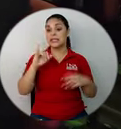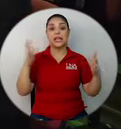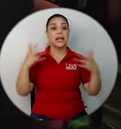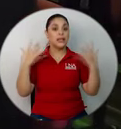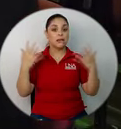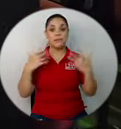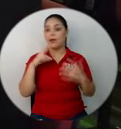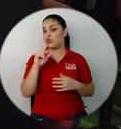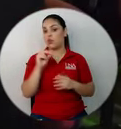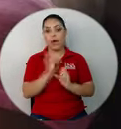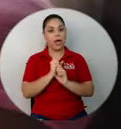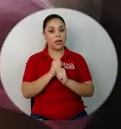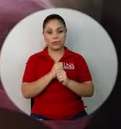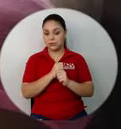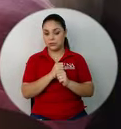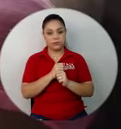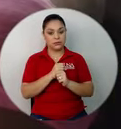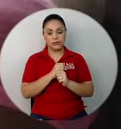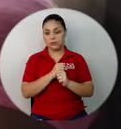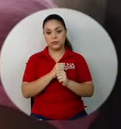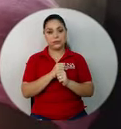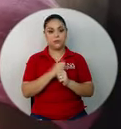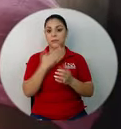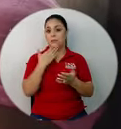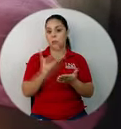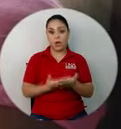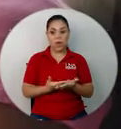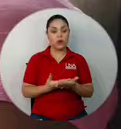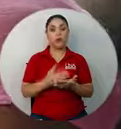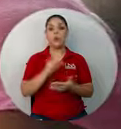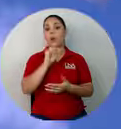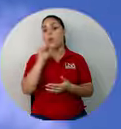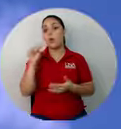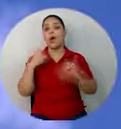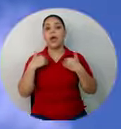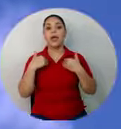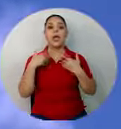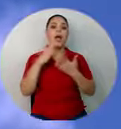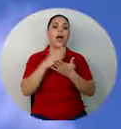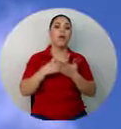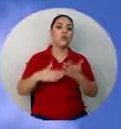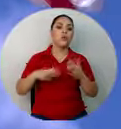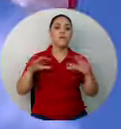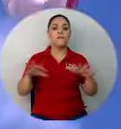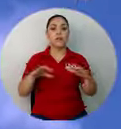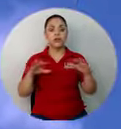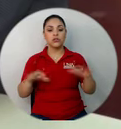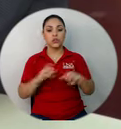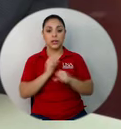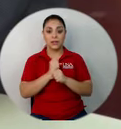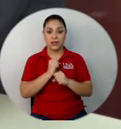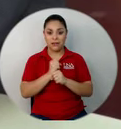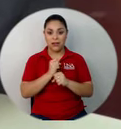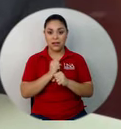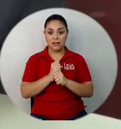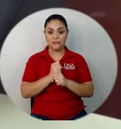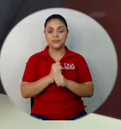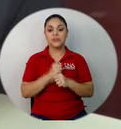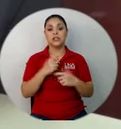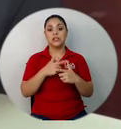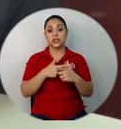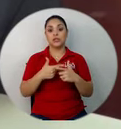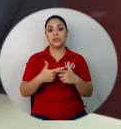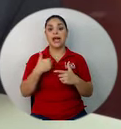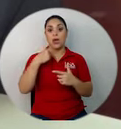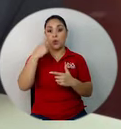clima no está siendo, ¿verdad?, tan bueno, o hay alguna que otro factor que trabajar,